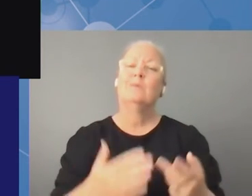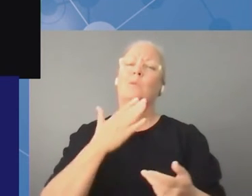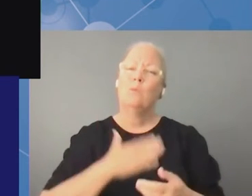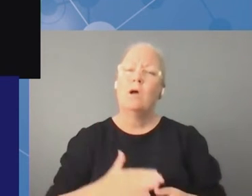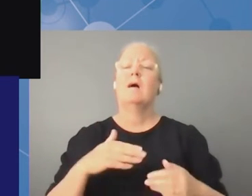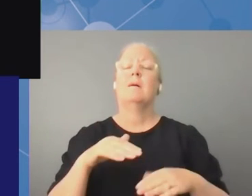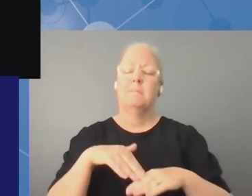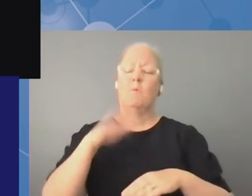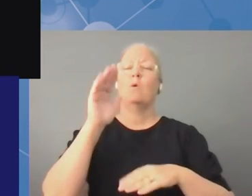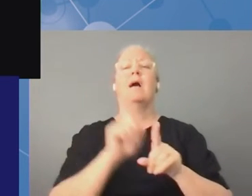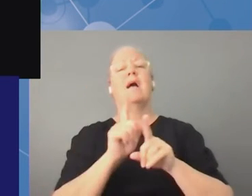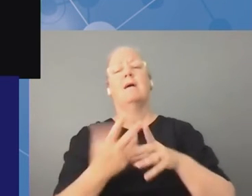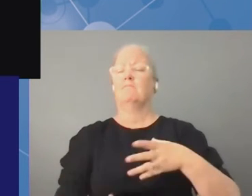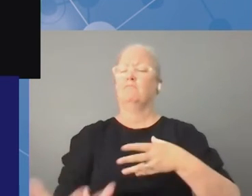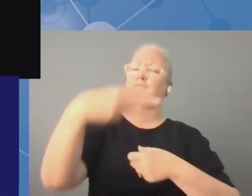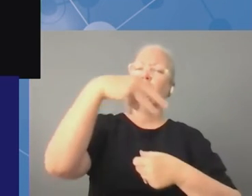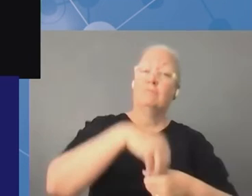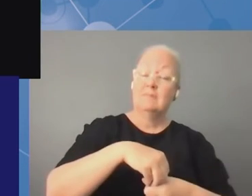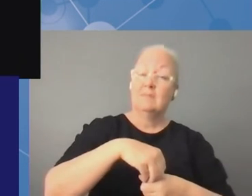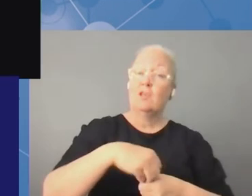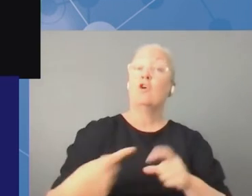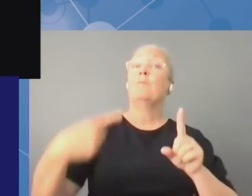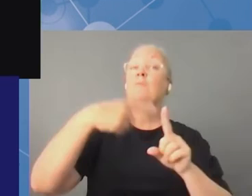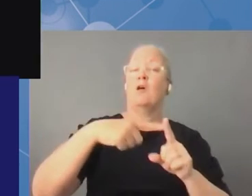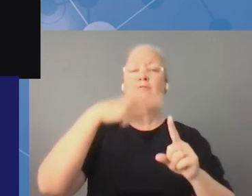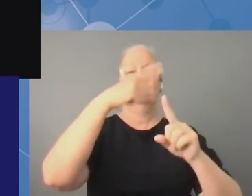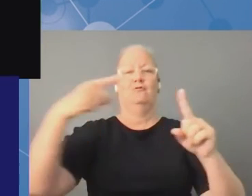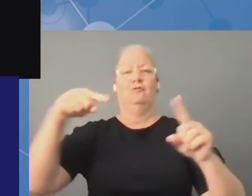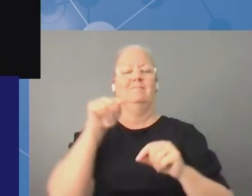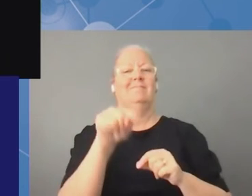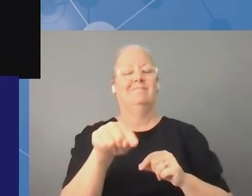digital. Esto constituye también